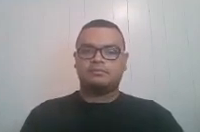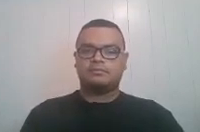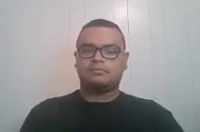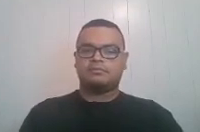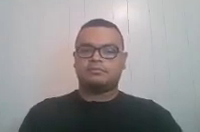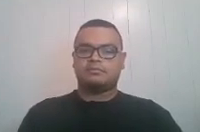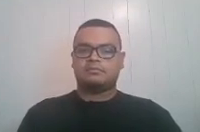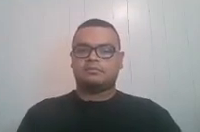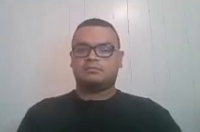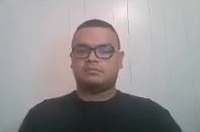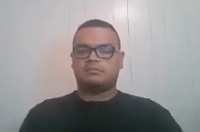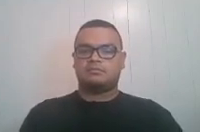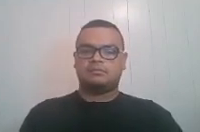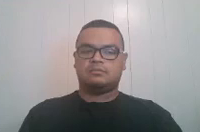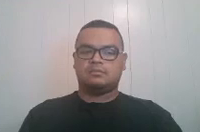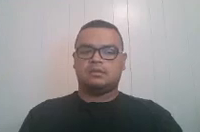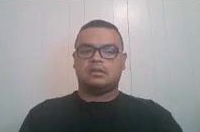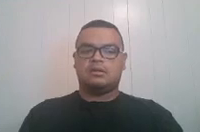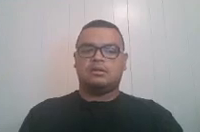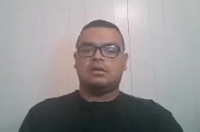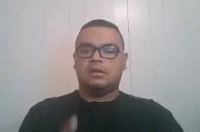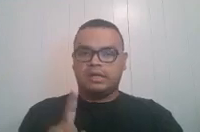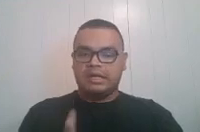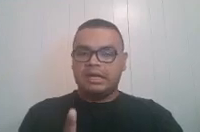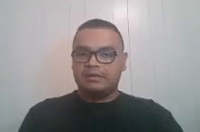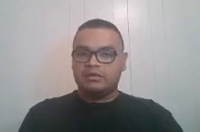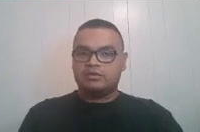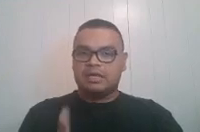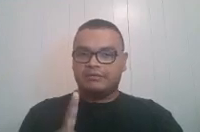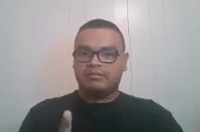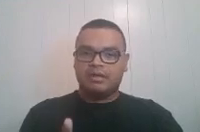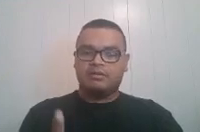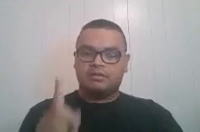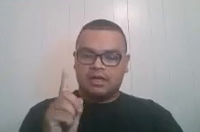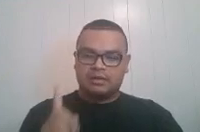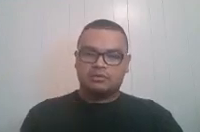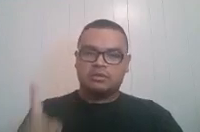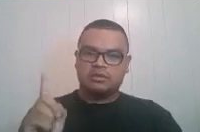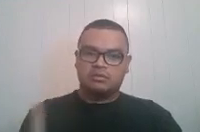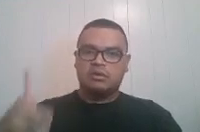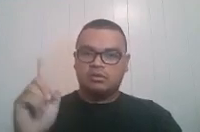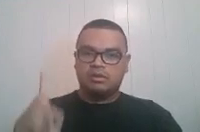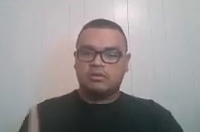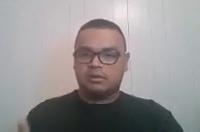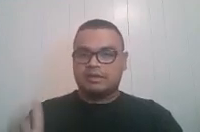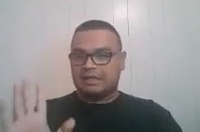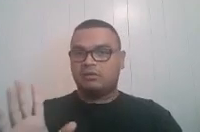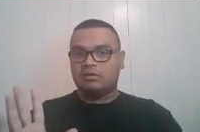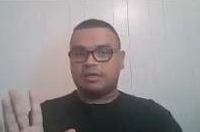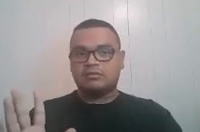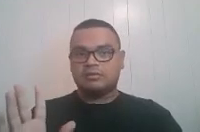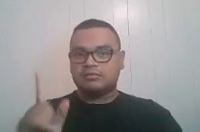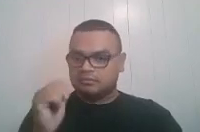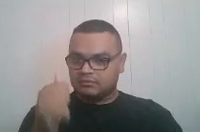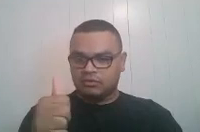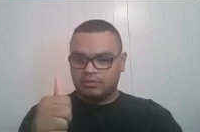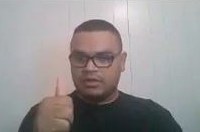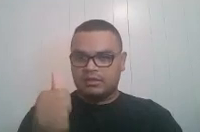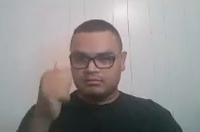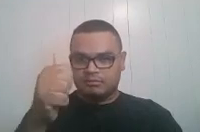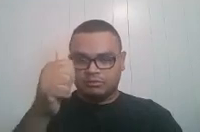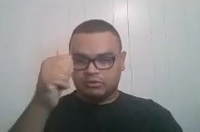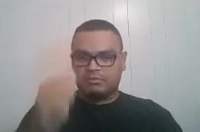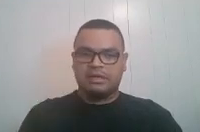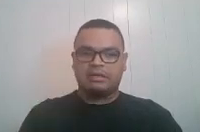Lógico. Jesús es el único mediador. Él ha dicho, él ha afirmado que Jesús es el único mediador. Está en lo correcto. Muy